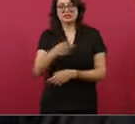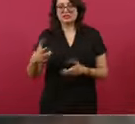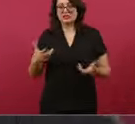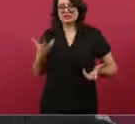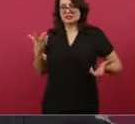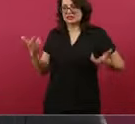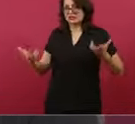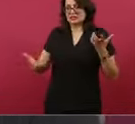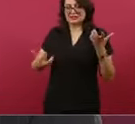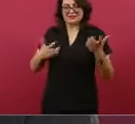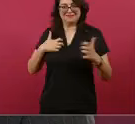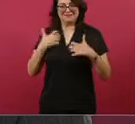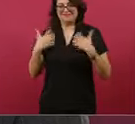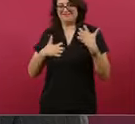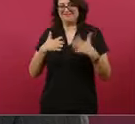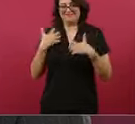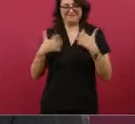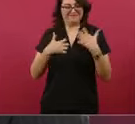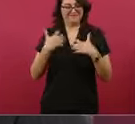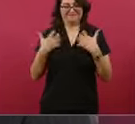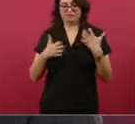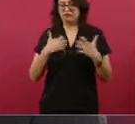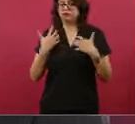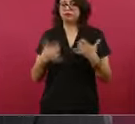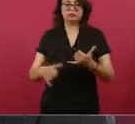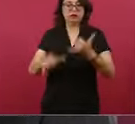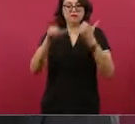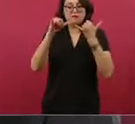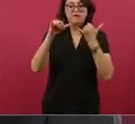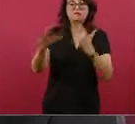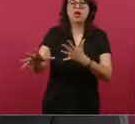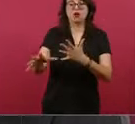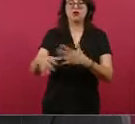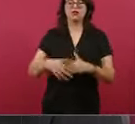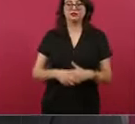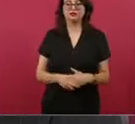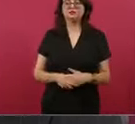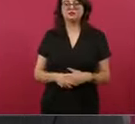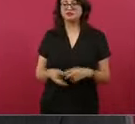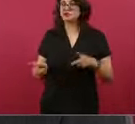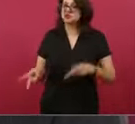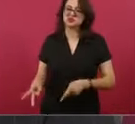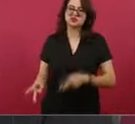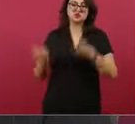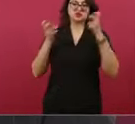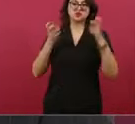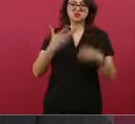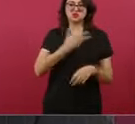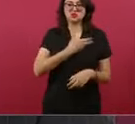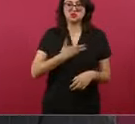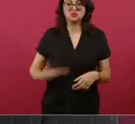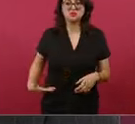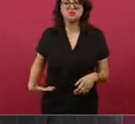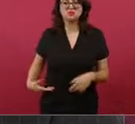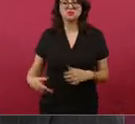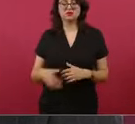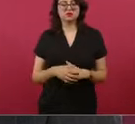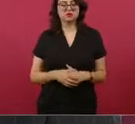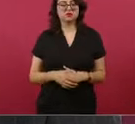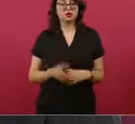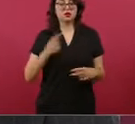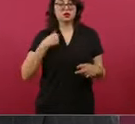porque la gente votó por nosotros. Y yo calculo que ganamos como con 5 millones de